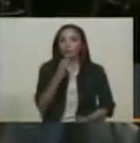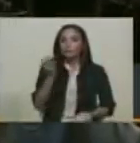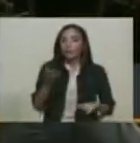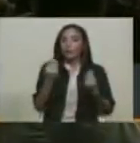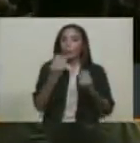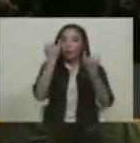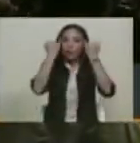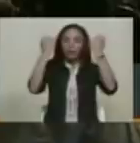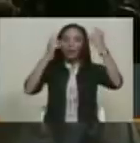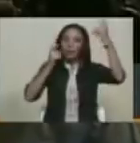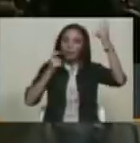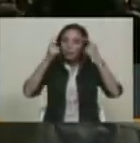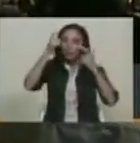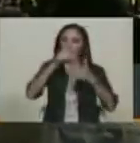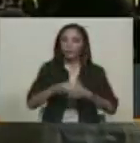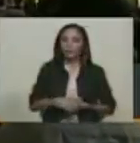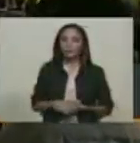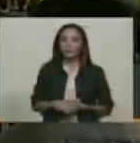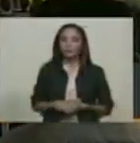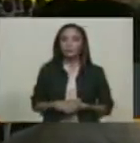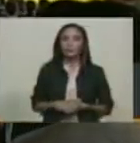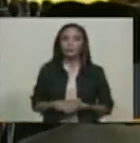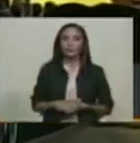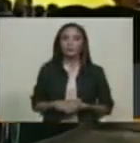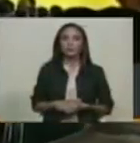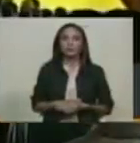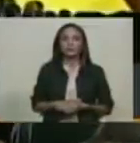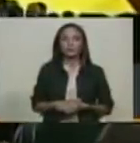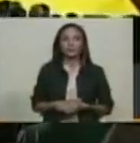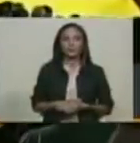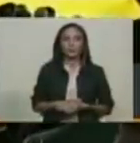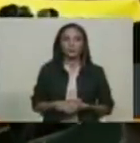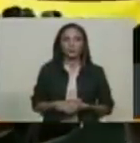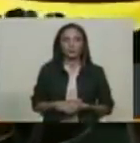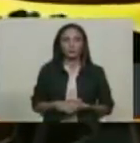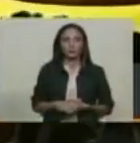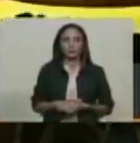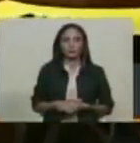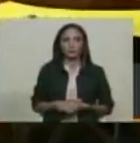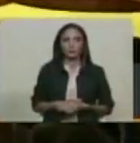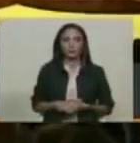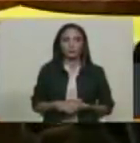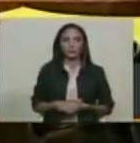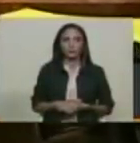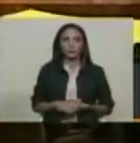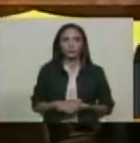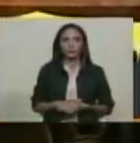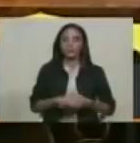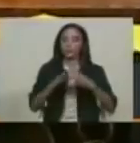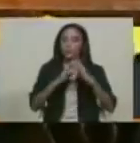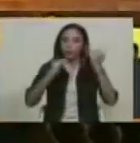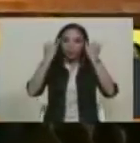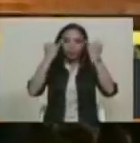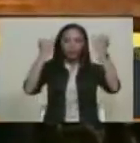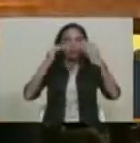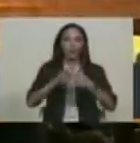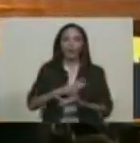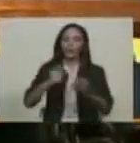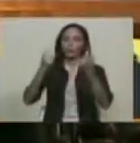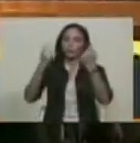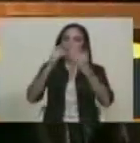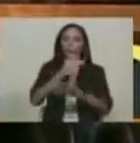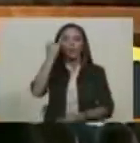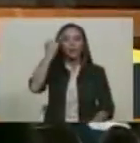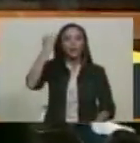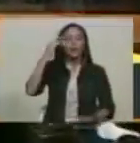de los ideales y de las causas más justas que jamás se hayan enarbolado en este planeta, las ideas